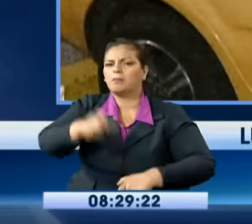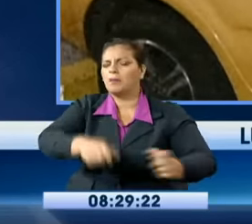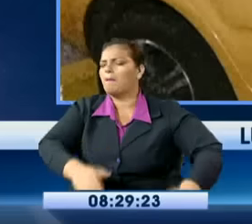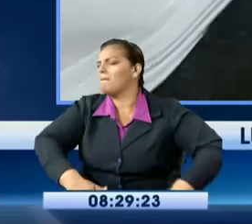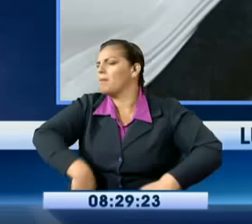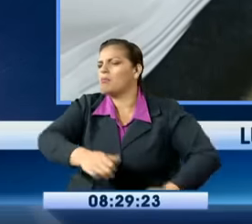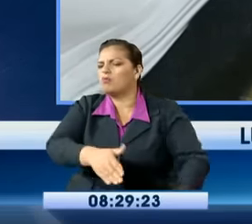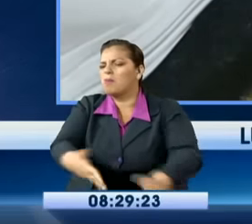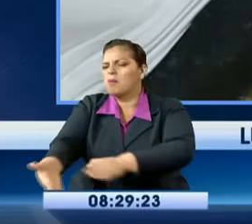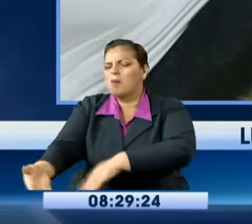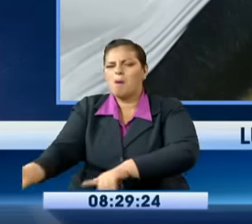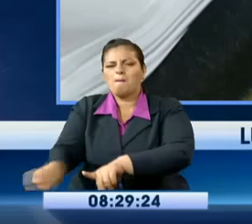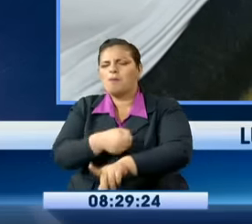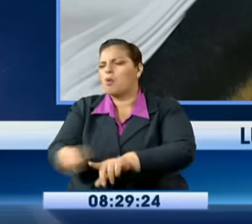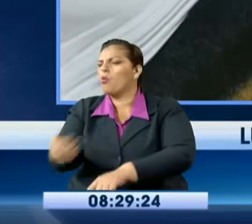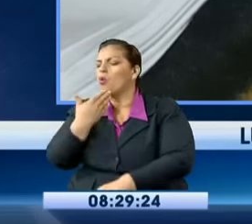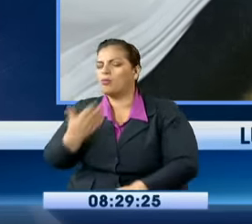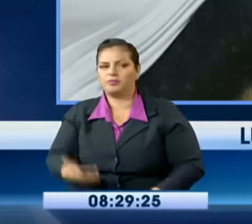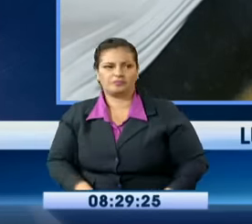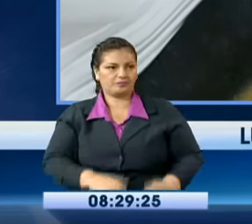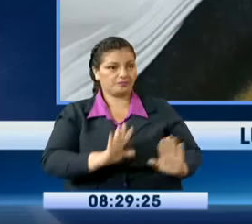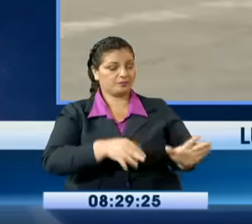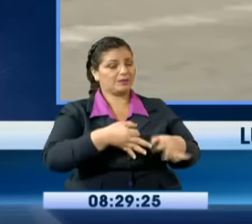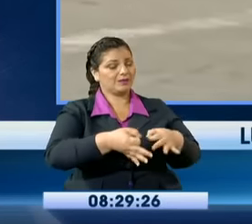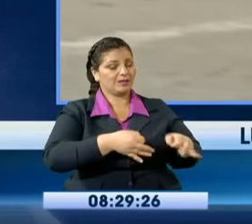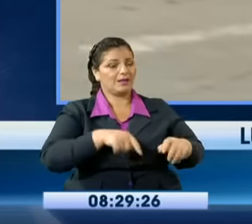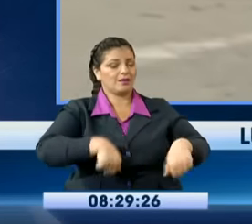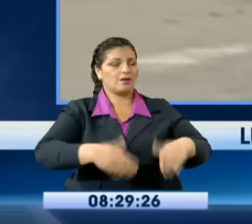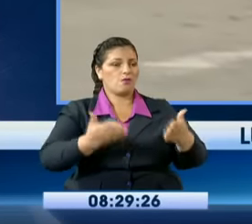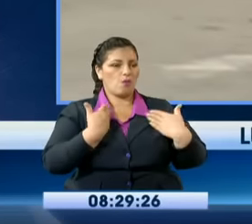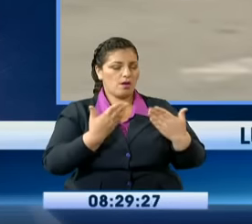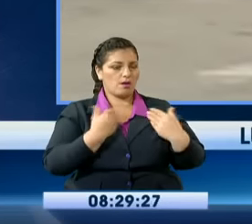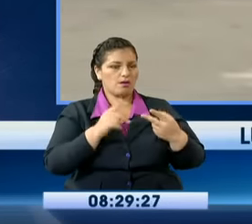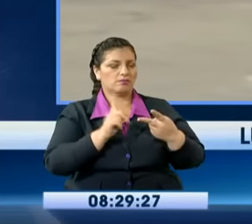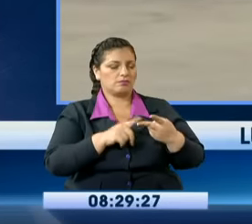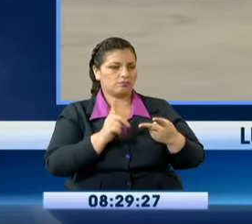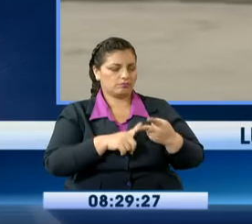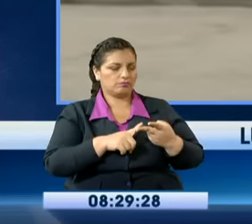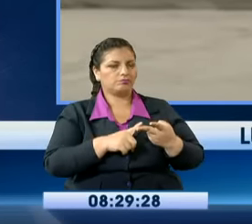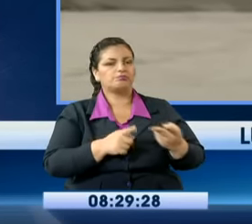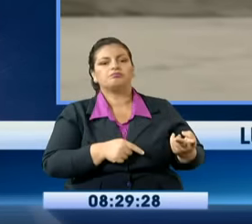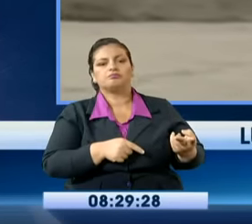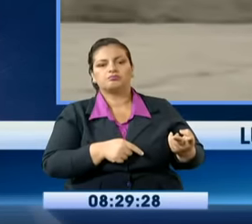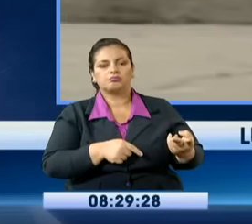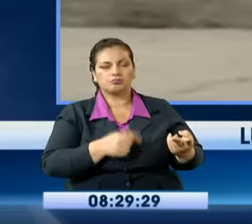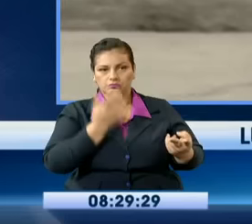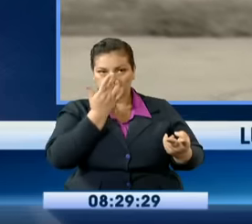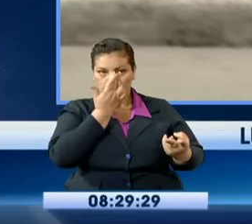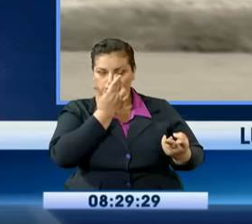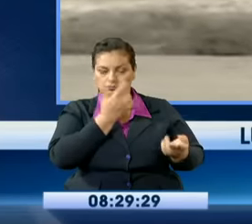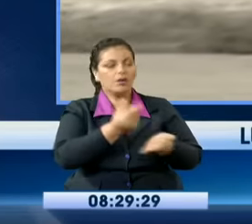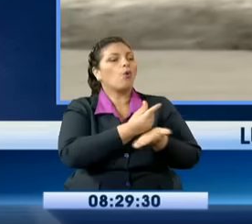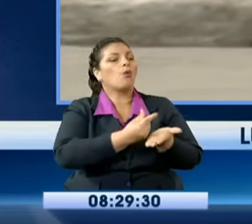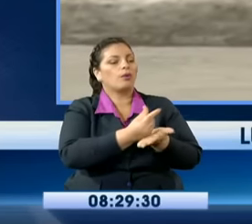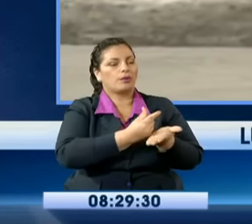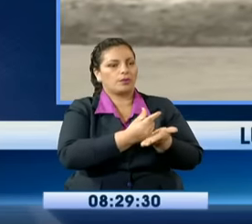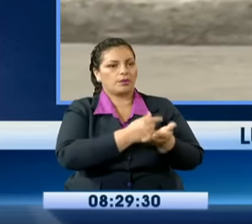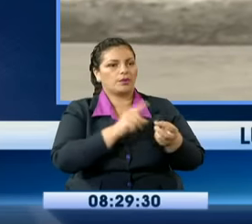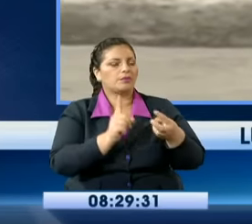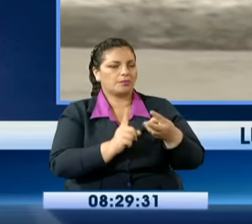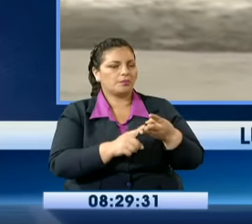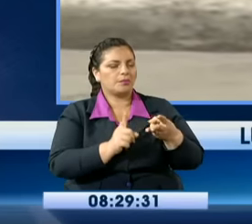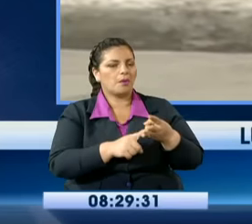estamos hablando del Distrito Metropolitano de Guayaquil, la zona 5, que es toda la provincia del Guayas. Estamos hablando Manabí, Los Ríos y Esmeraldas, ¿sí? Y paralelamente,